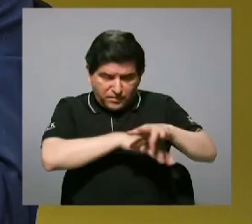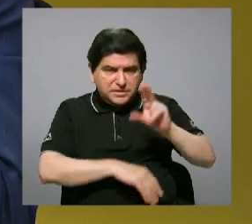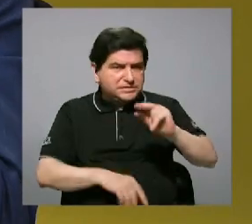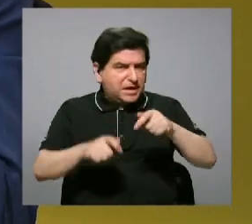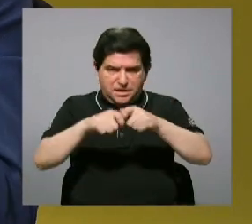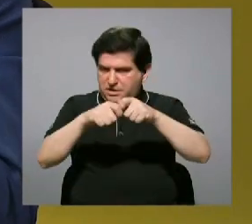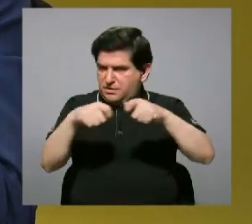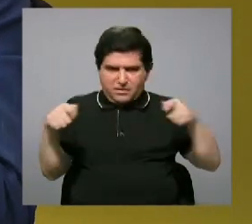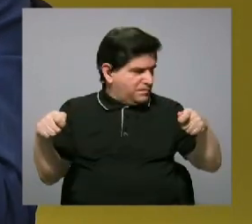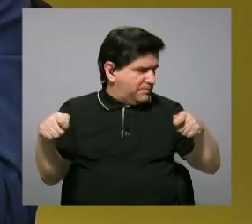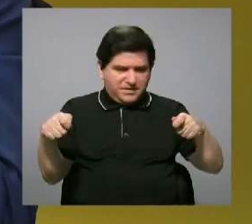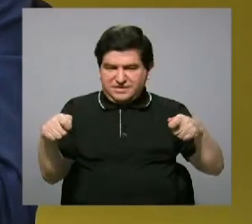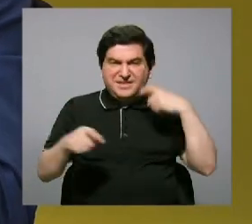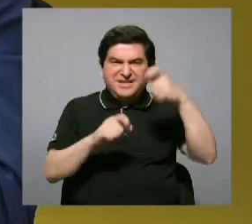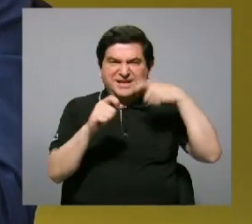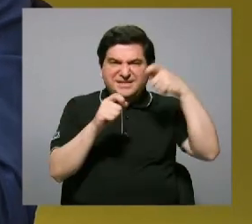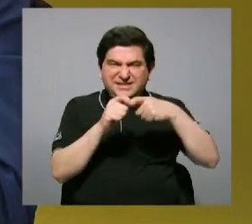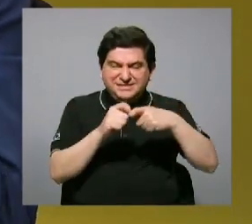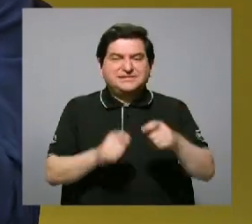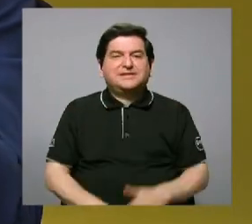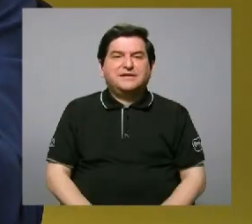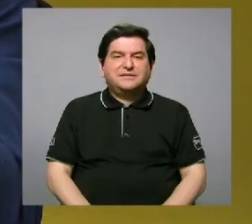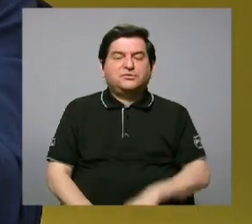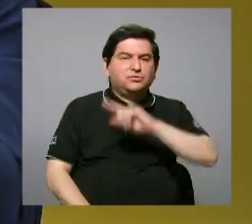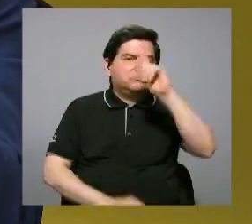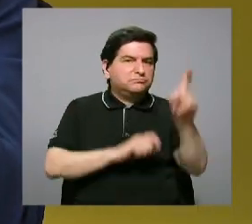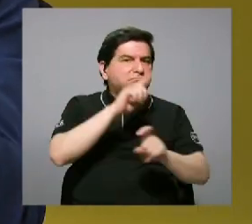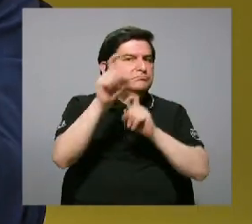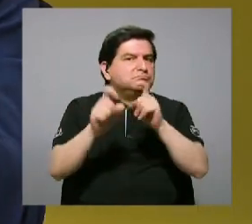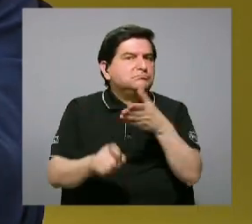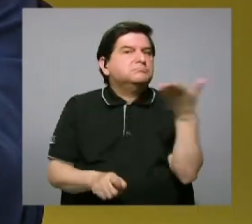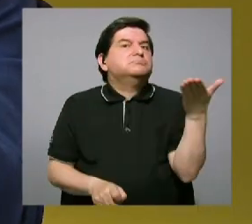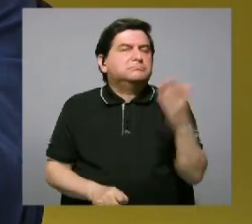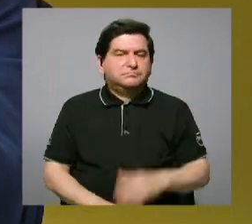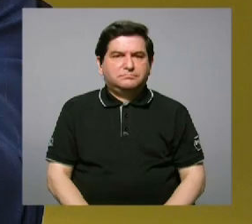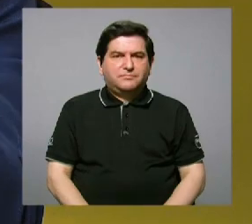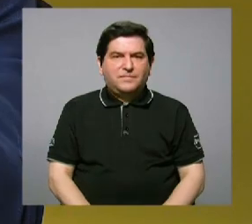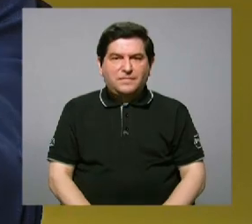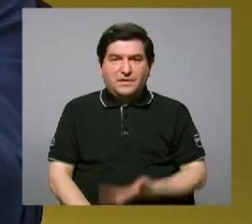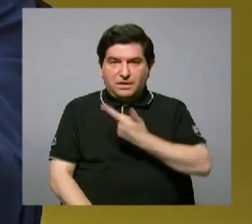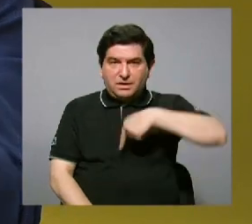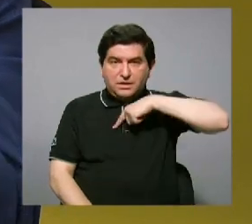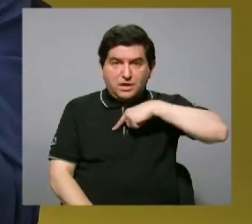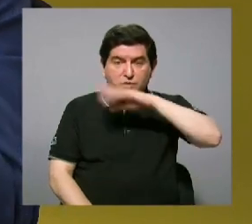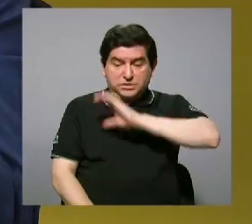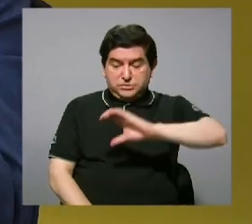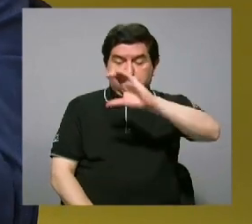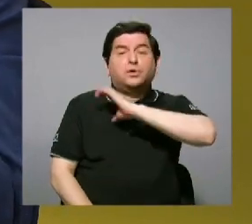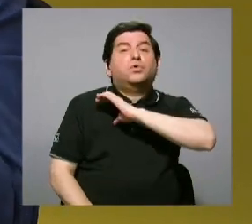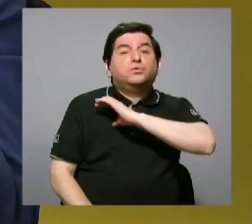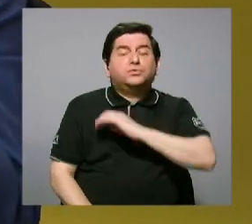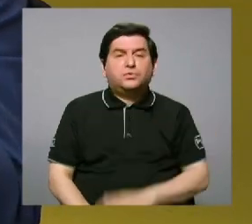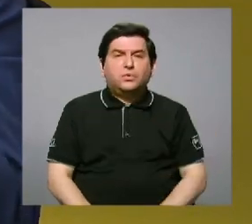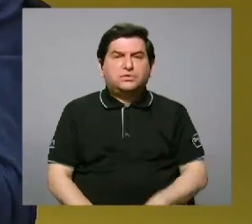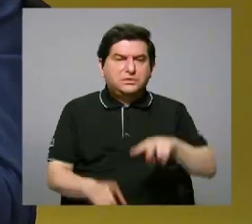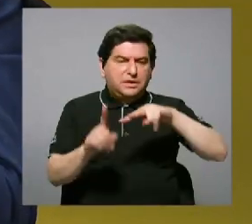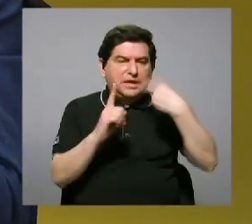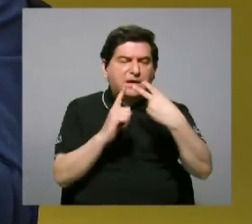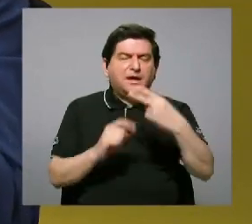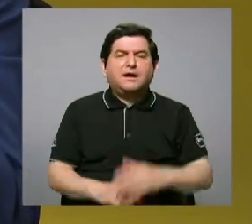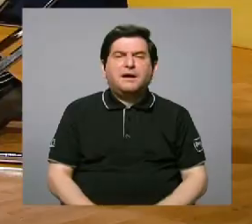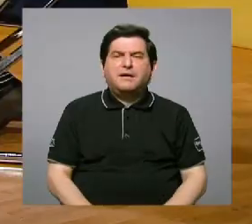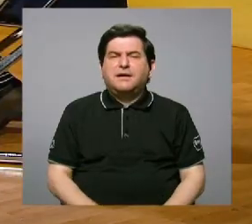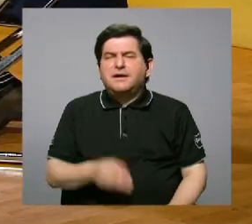midió, estrictamente hablando en esta encuesta, y es cuánto de nuestro comportamiento, cuánto del punto de vista